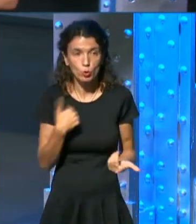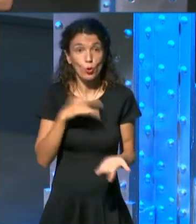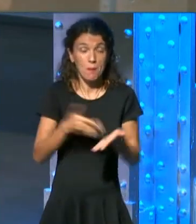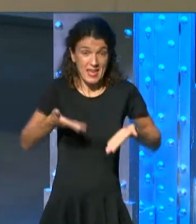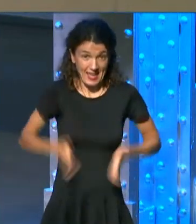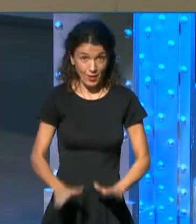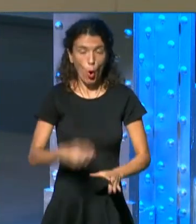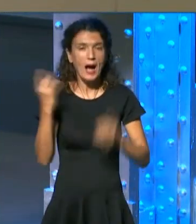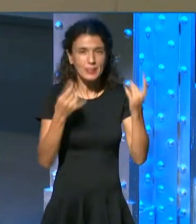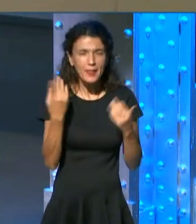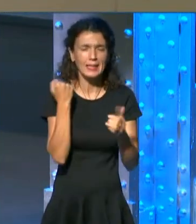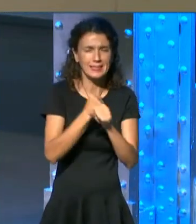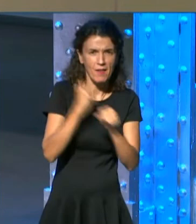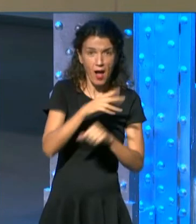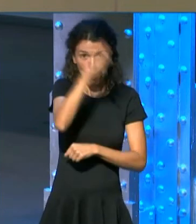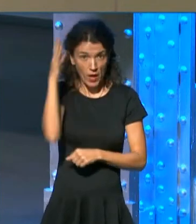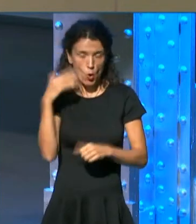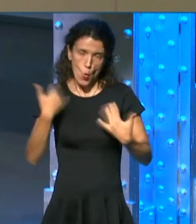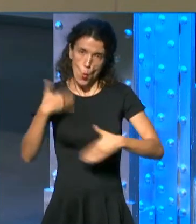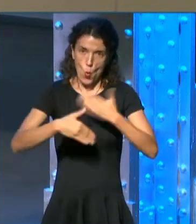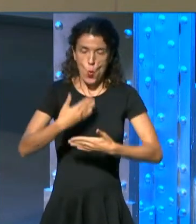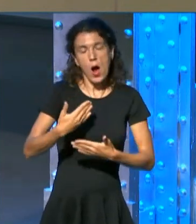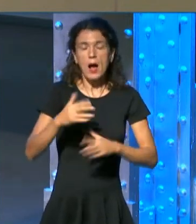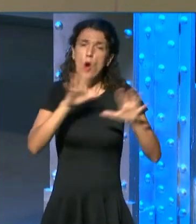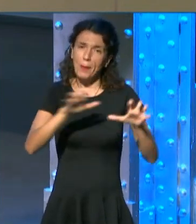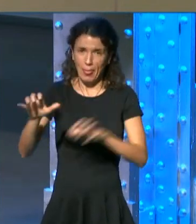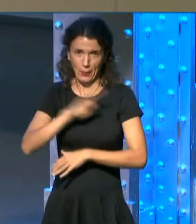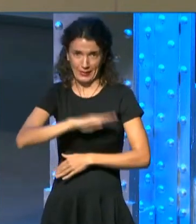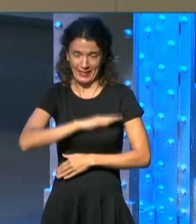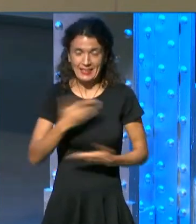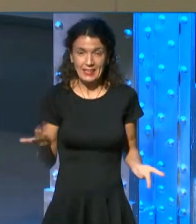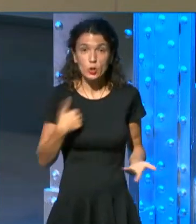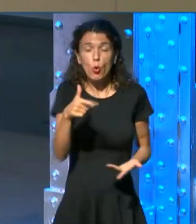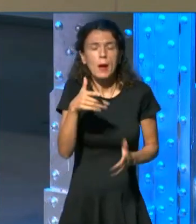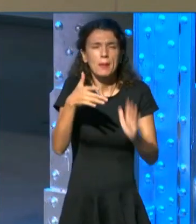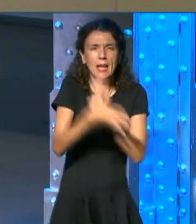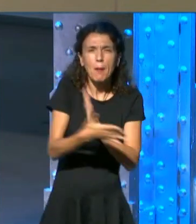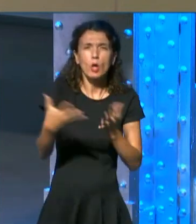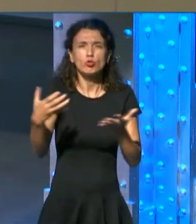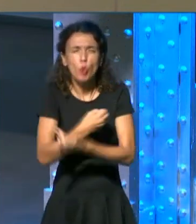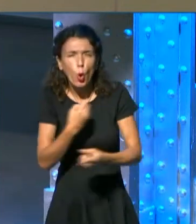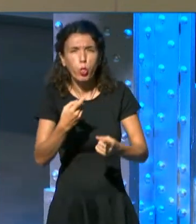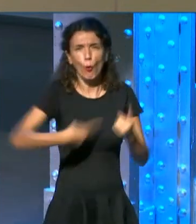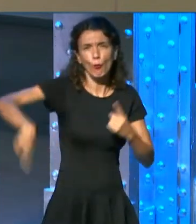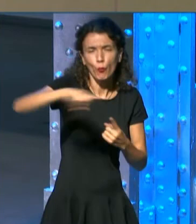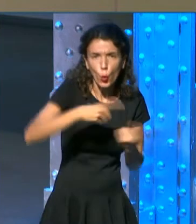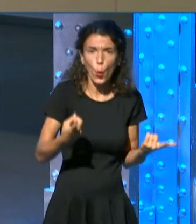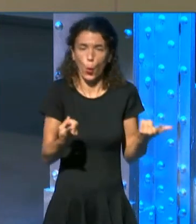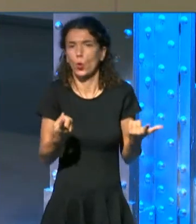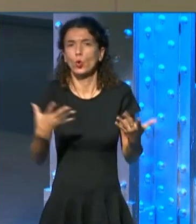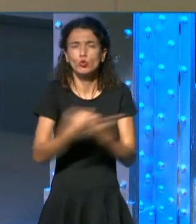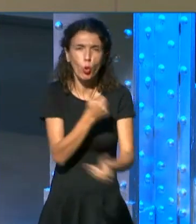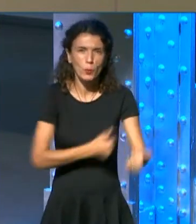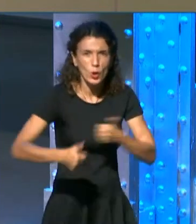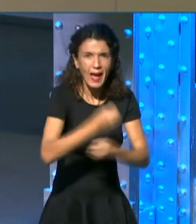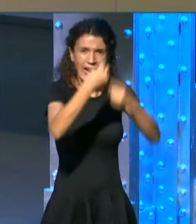hijos de actividad intensiva durante este verano, ¿vale? Han aprendido bastante. Bueno, yo definía todos los flujos, el backlog, la prioridad,